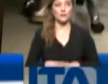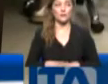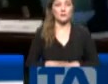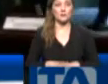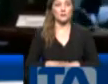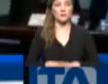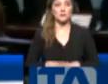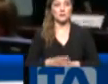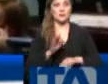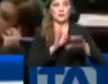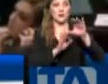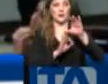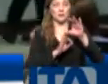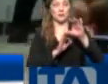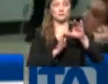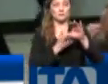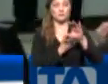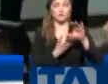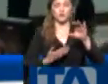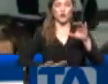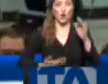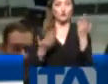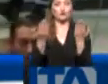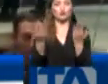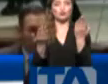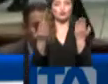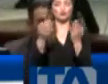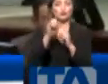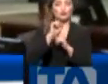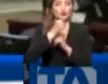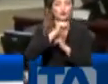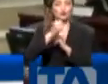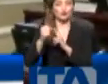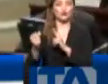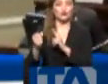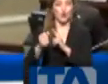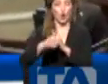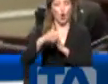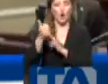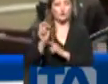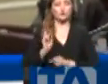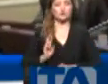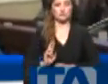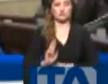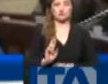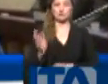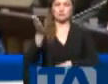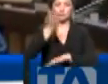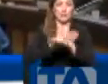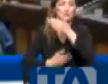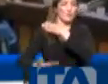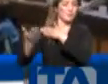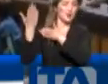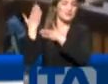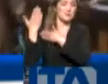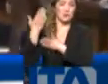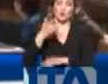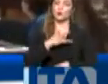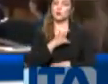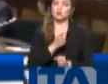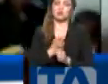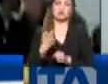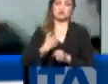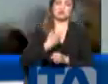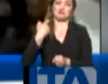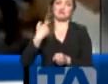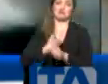Consejo de Participación comparó su situación con la de otros religiosos y dijo sentirse